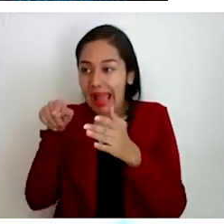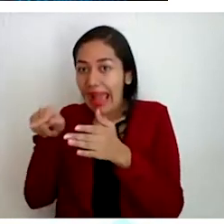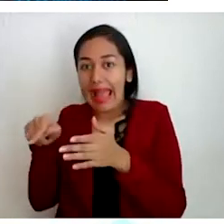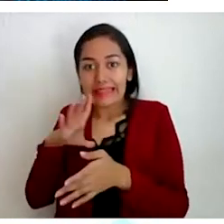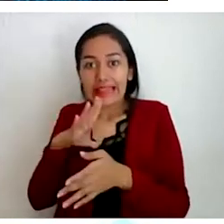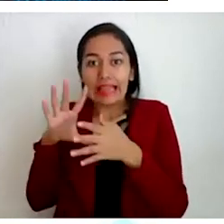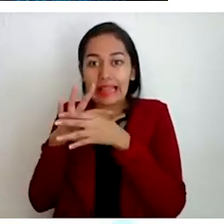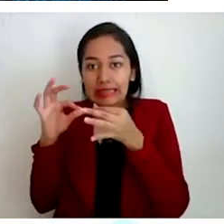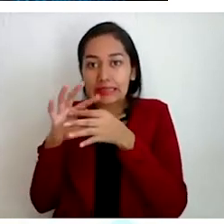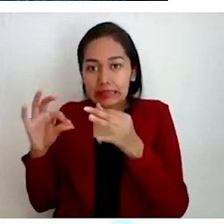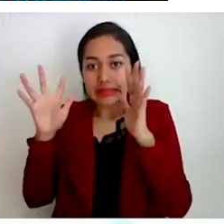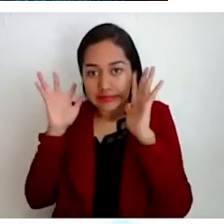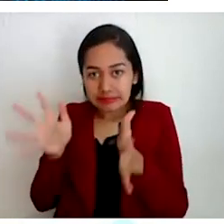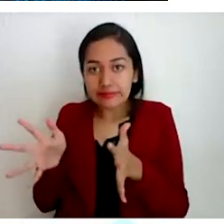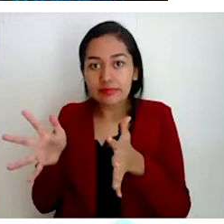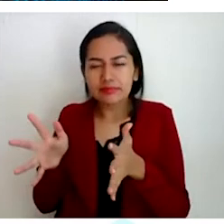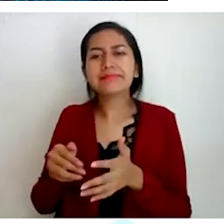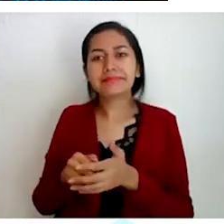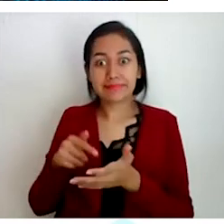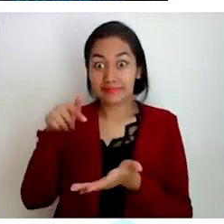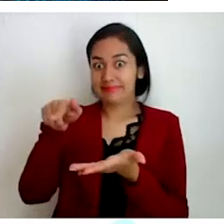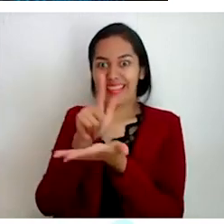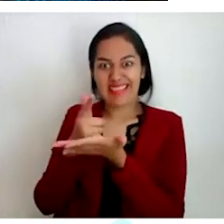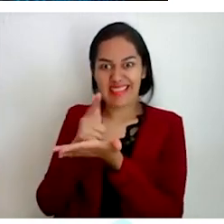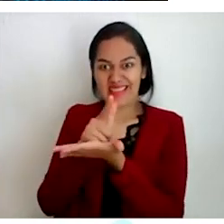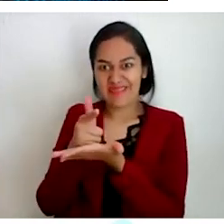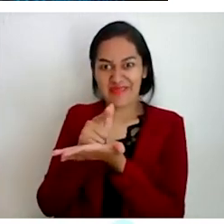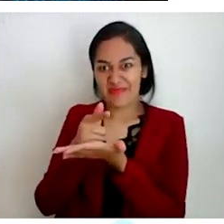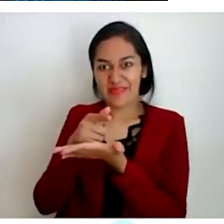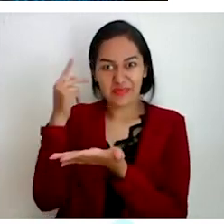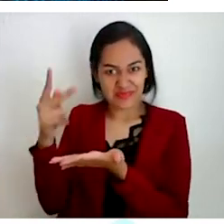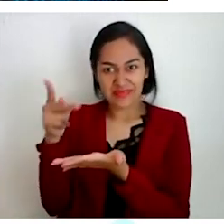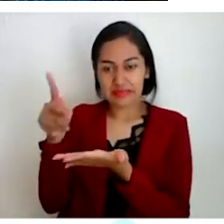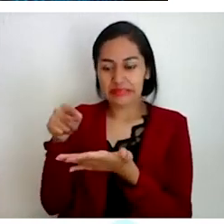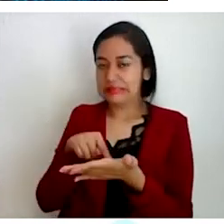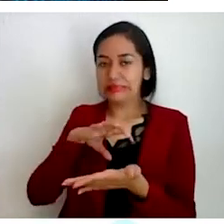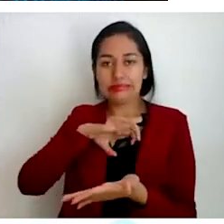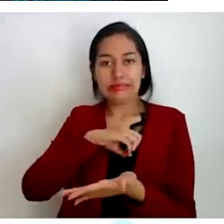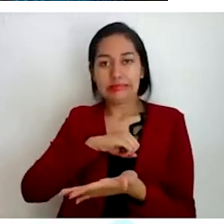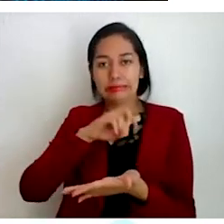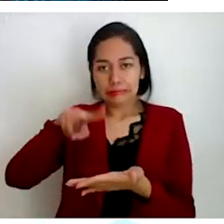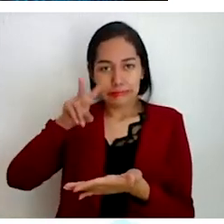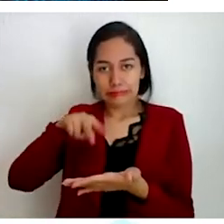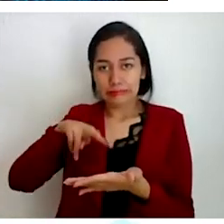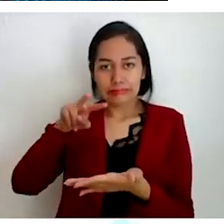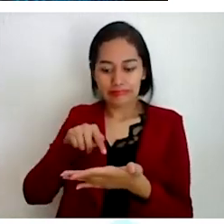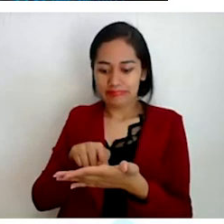Ese libro, desde luego, súper recomendado, es de mis favoritos, Krakauer,